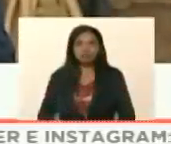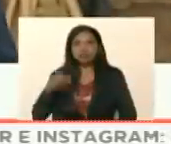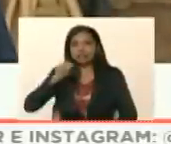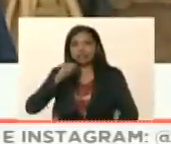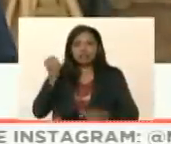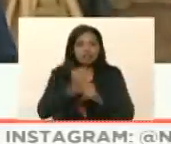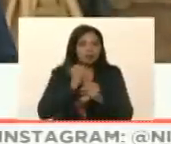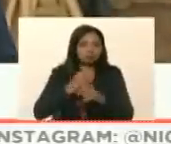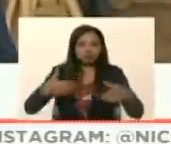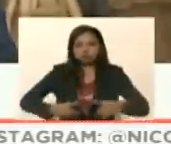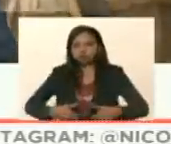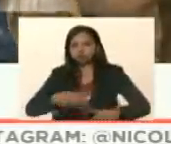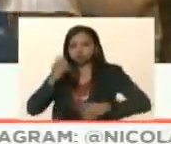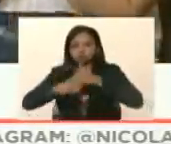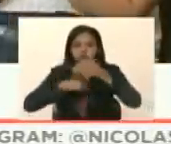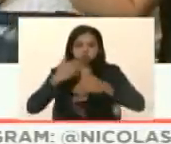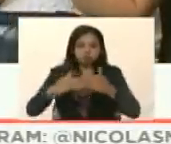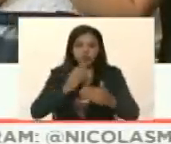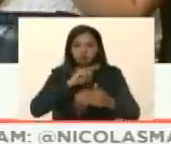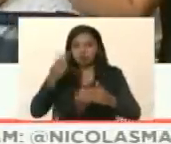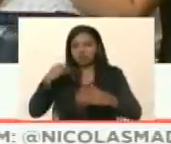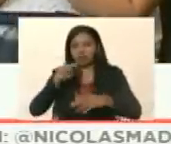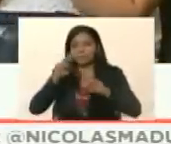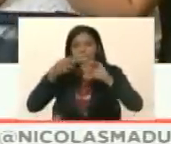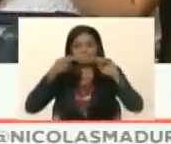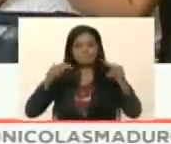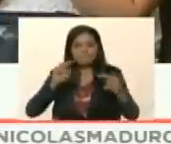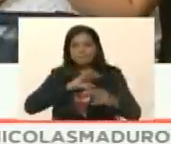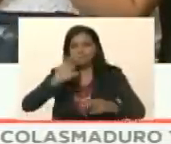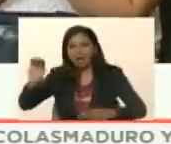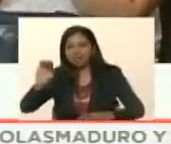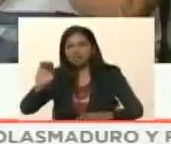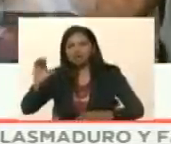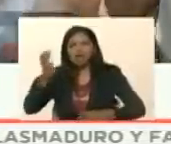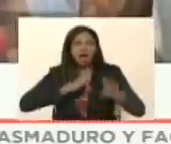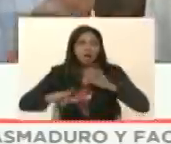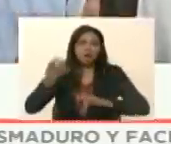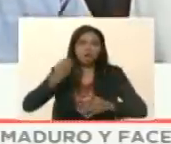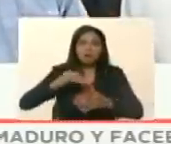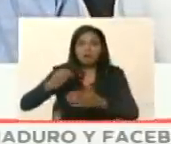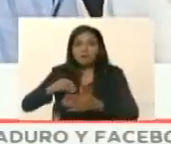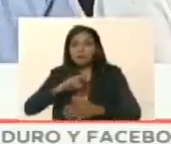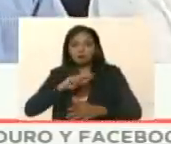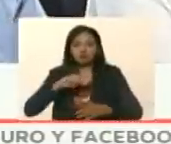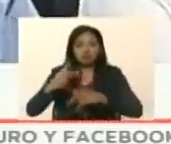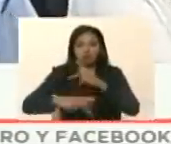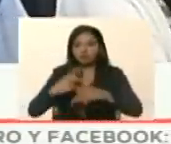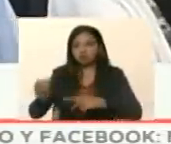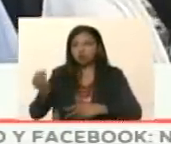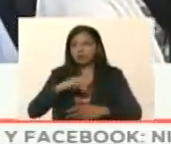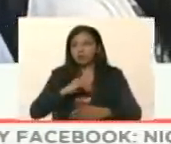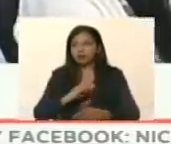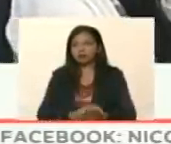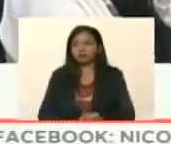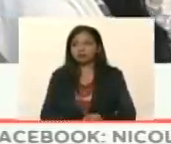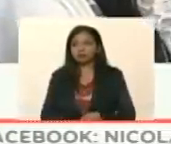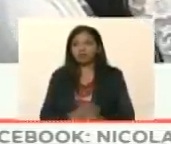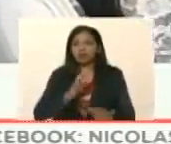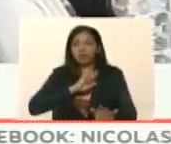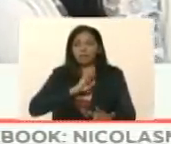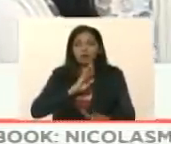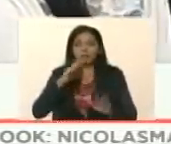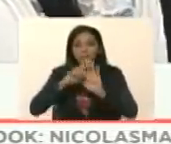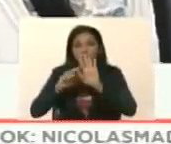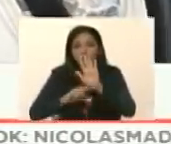y más constancia, para tener patria, amor y más amor, producción y más producción. De la agenda